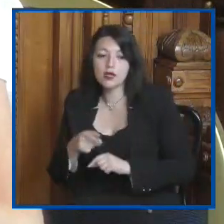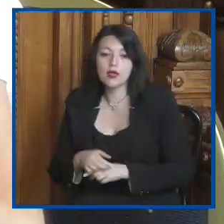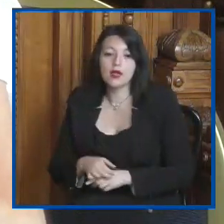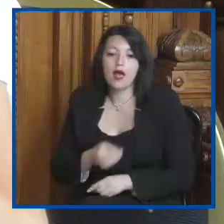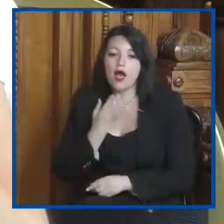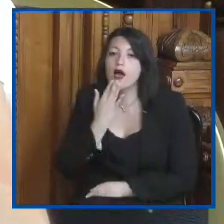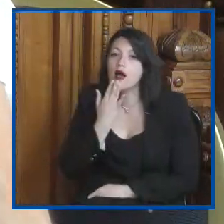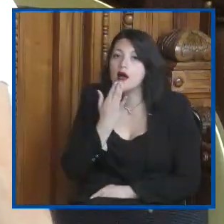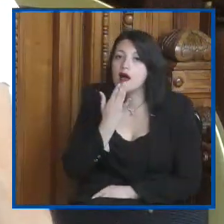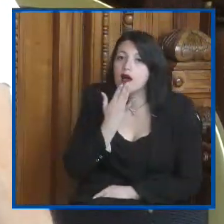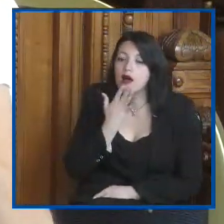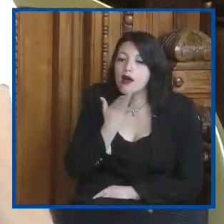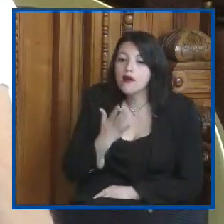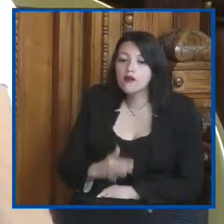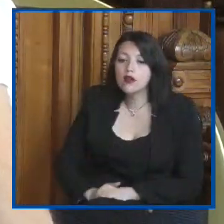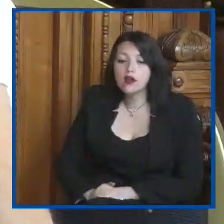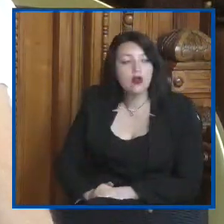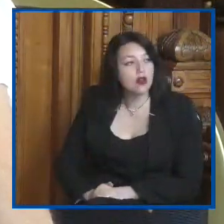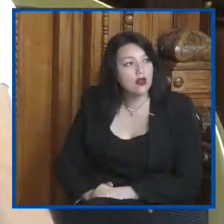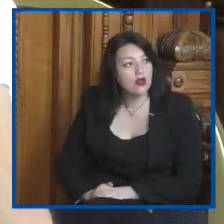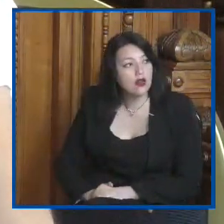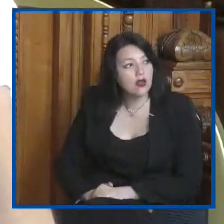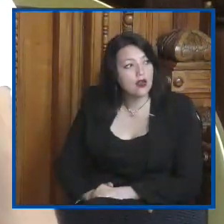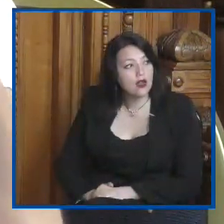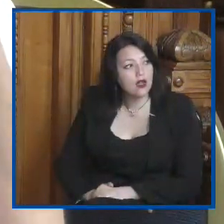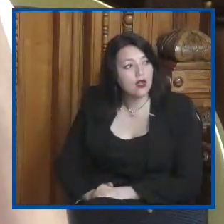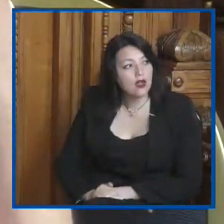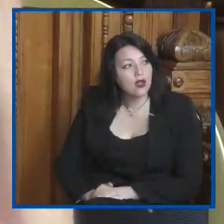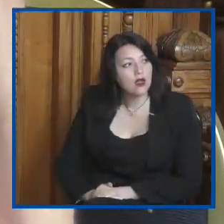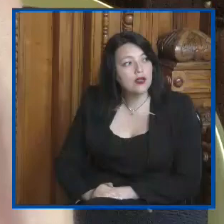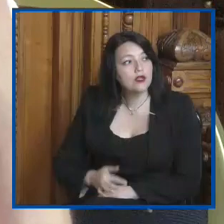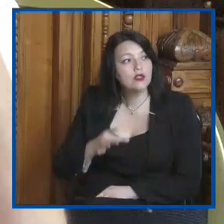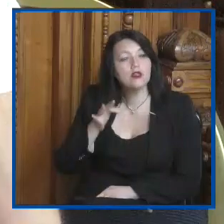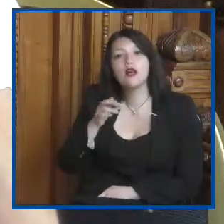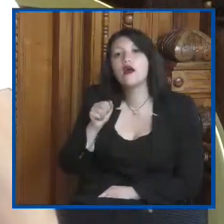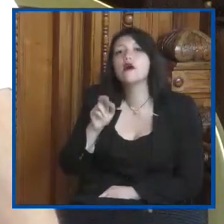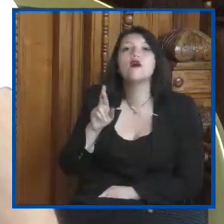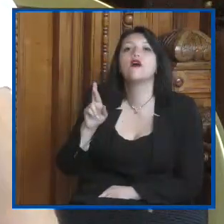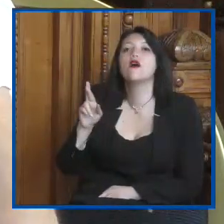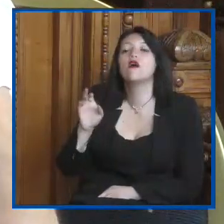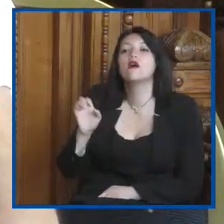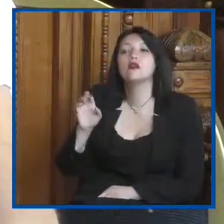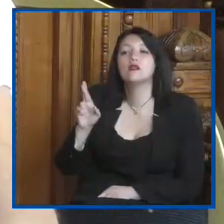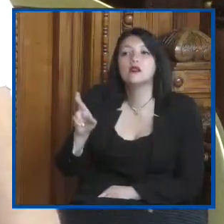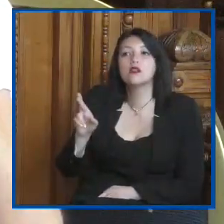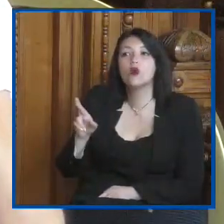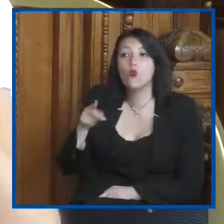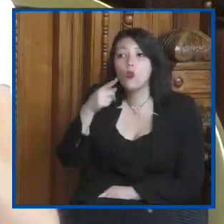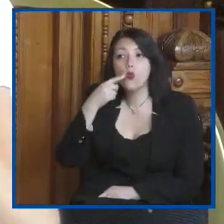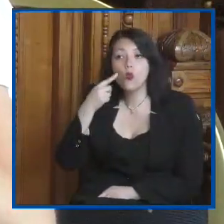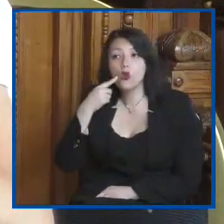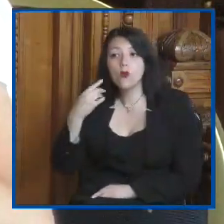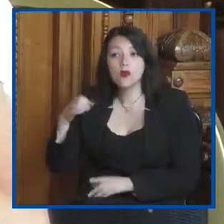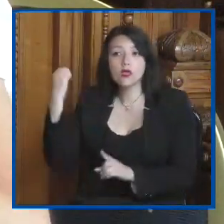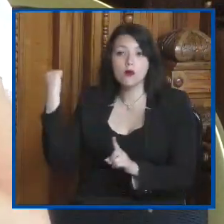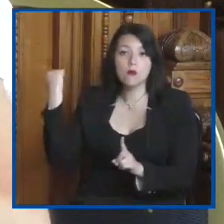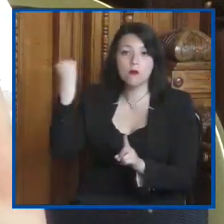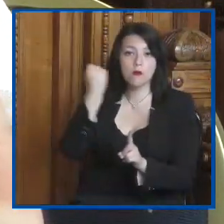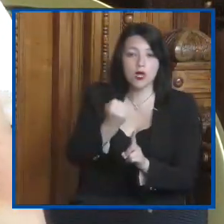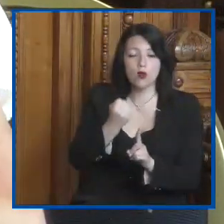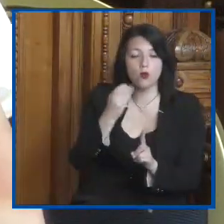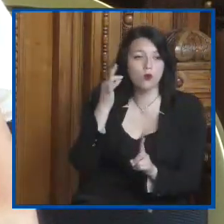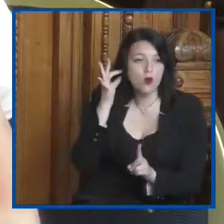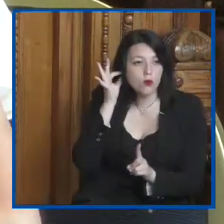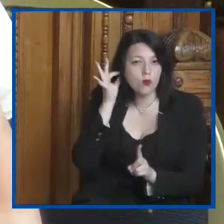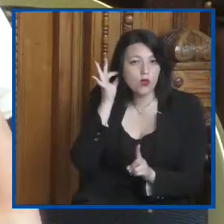Hablan de, me pasó de estar en el juicio de Farré, no sé si lo escucharon en Argentina, un hombre que mató a su mujer de no sé cuántas, no me acuerdo